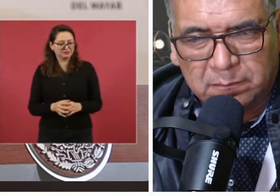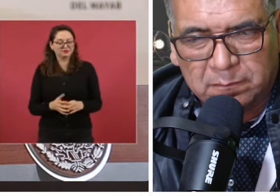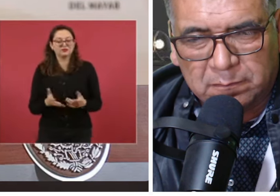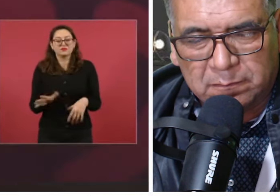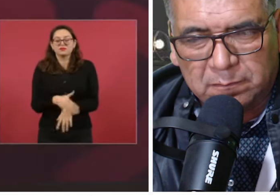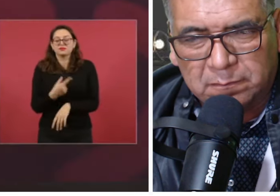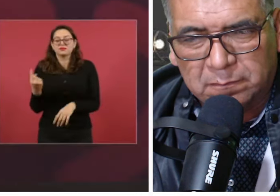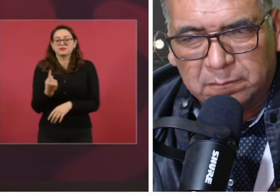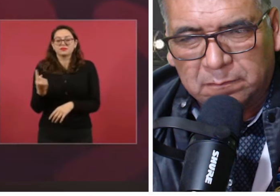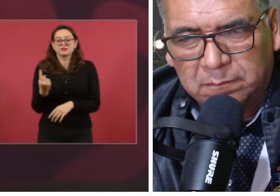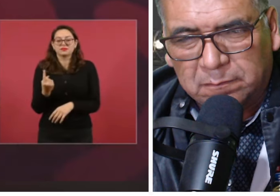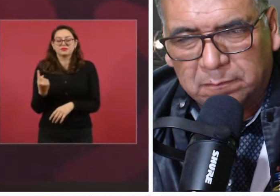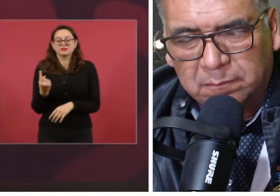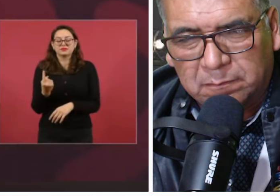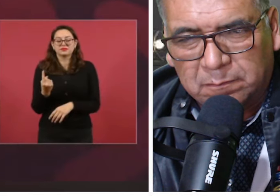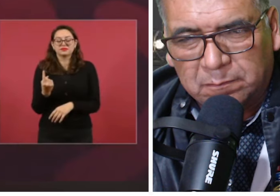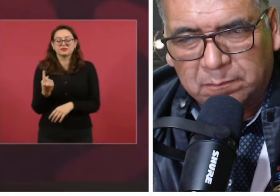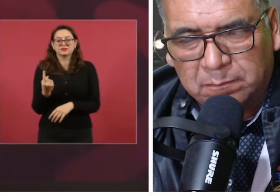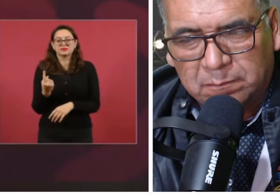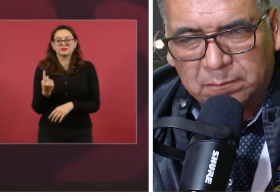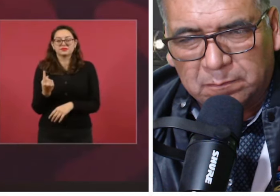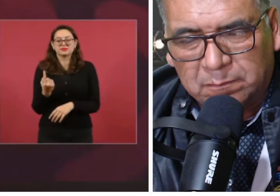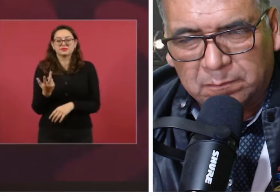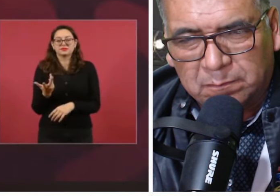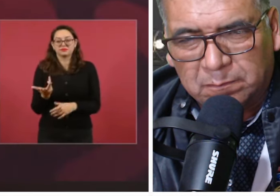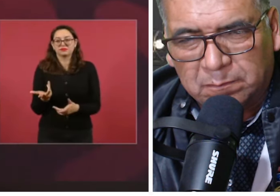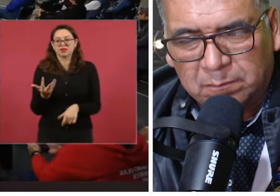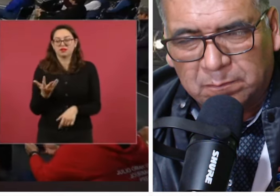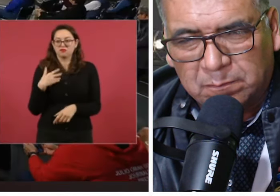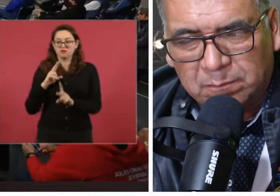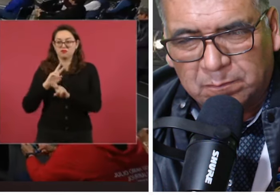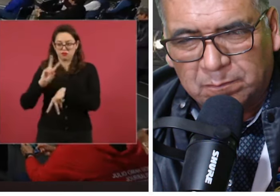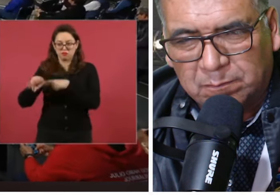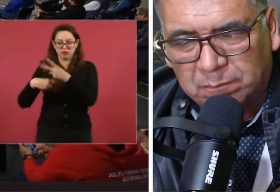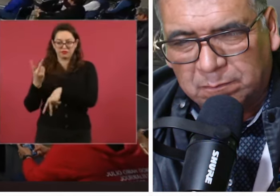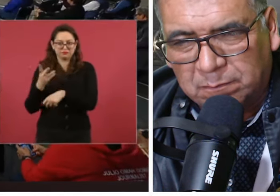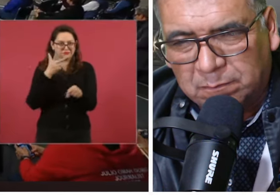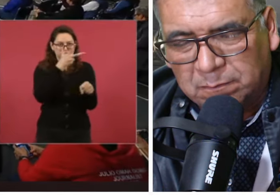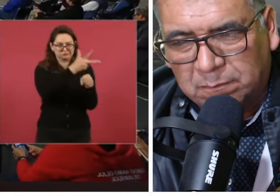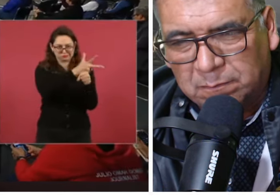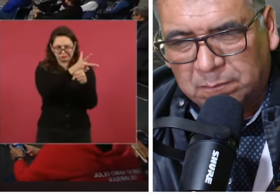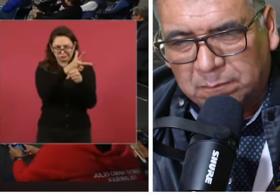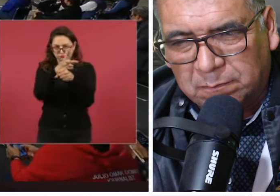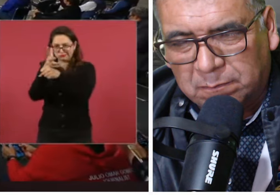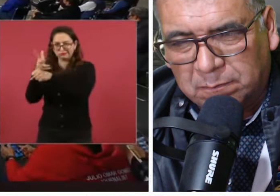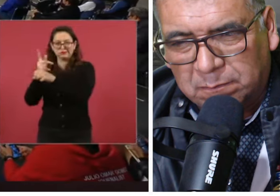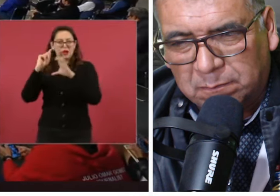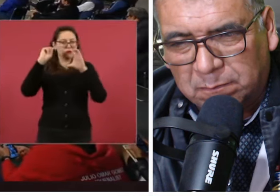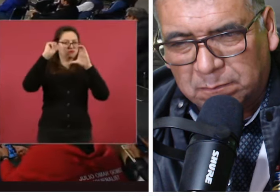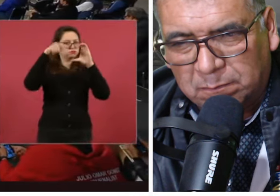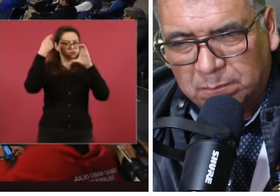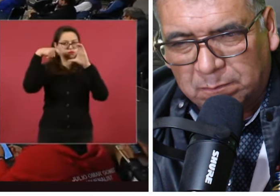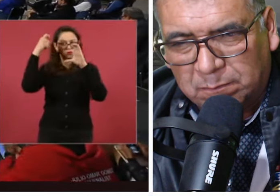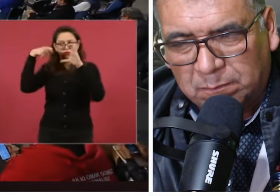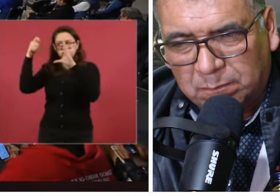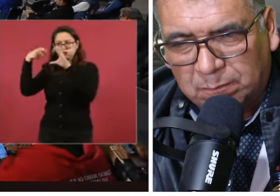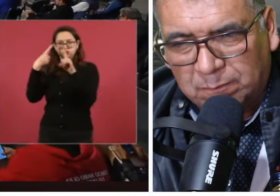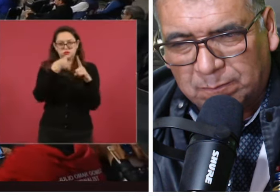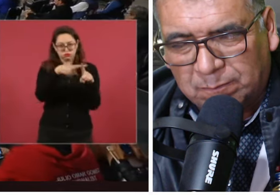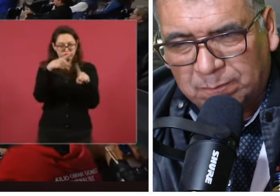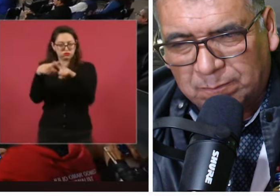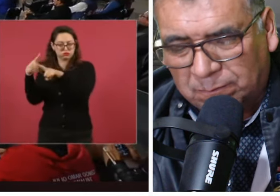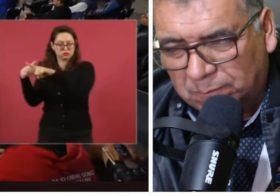porque fuimos, estamos grabando, pronto voy a dar a conocer ya un